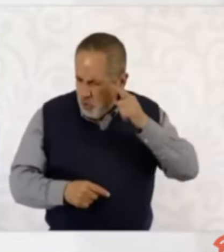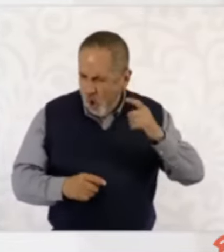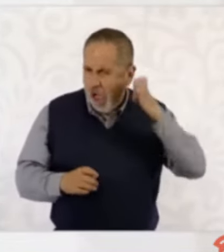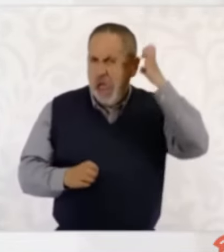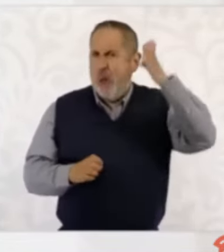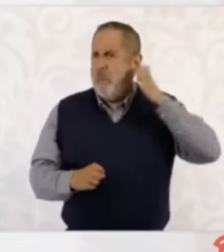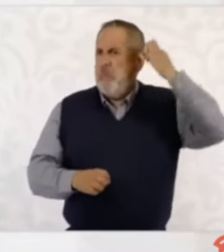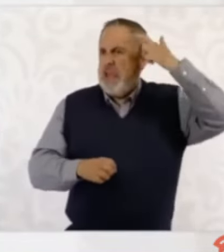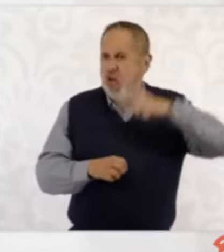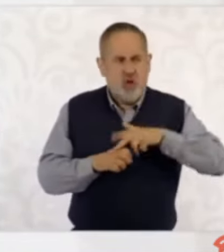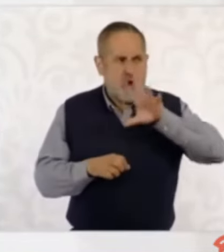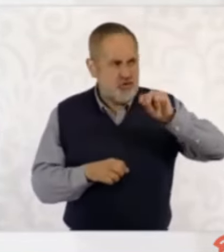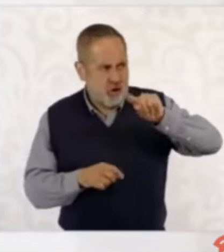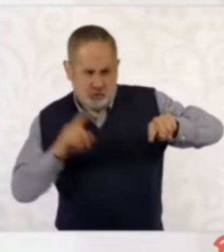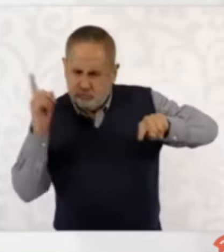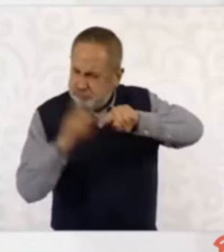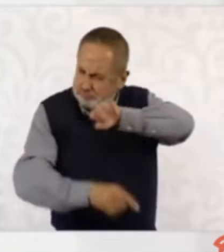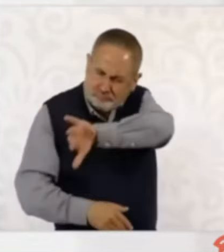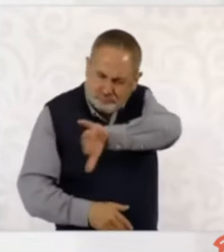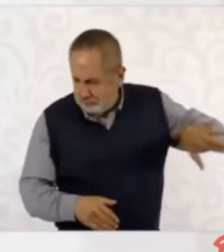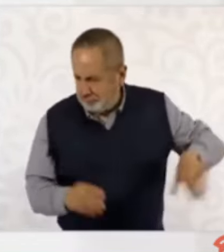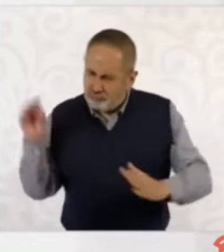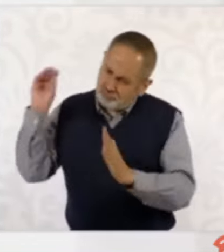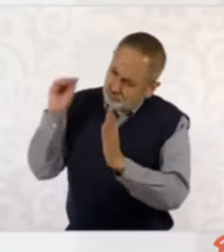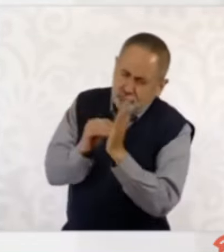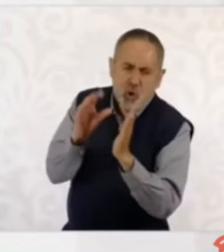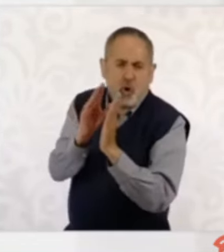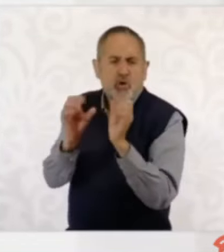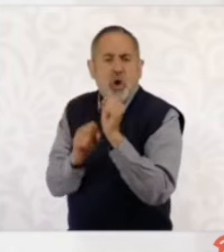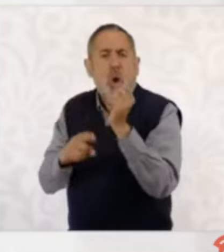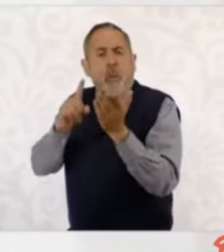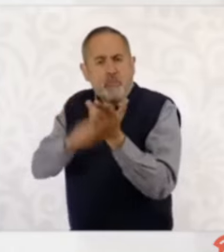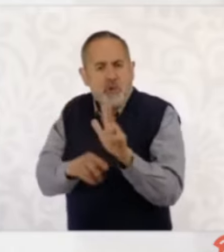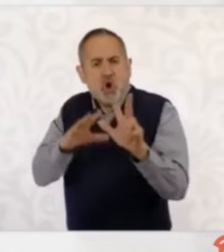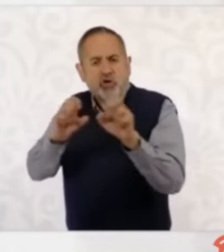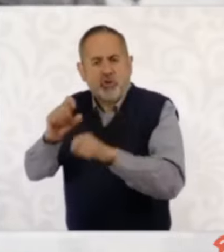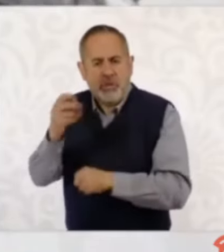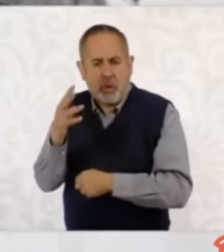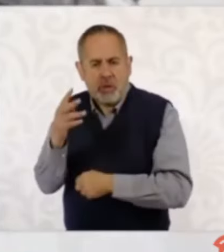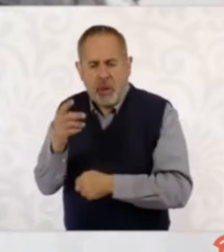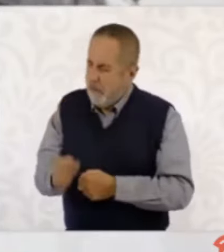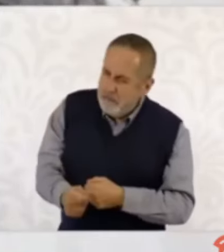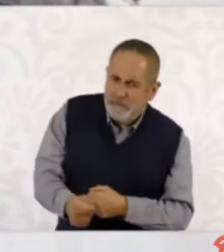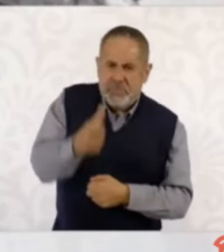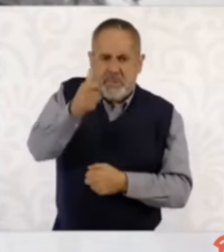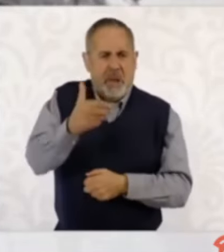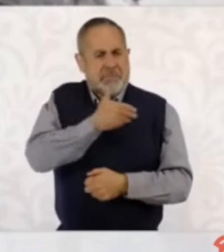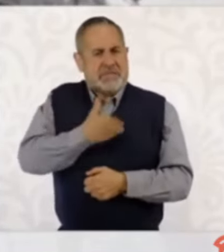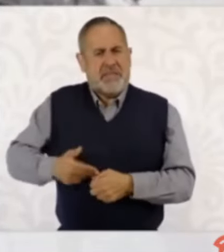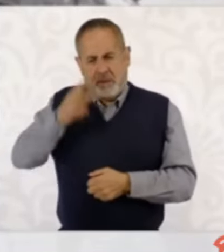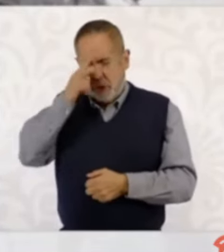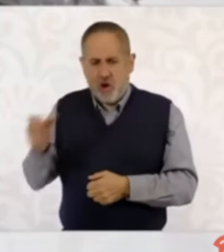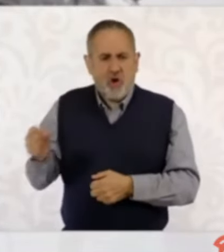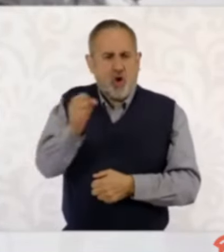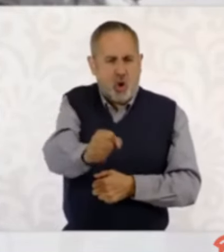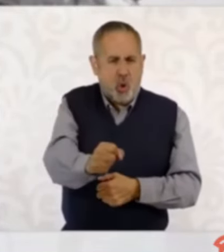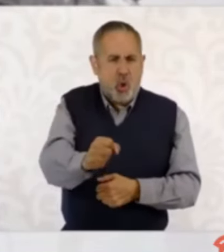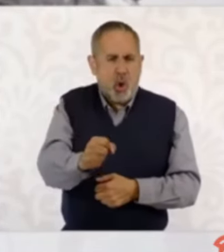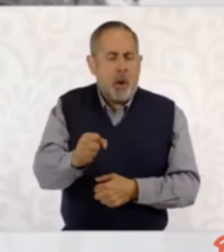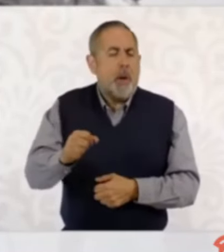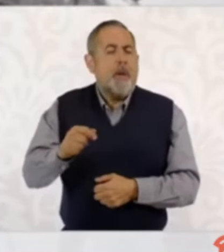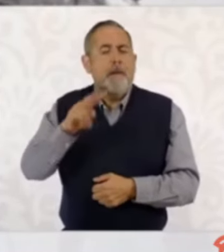y se hace la Constitución de 1824 y llega el primer presidente de México, Guadalupe Victoria.